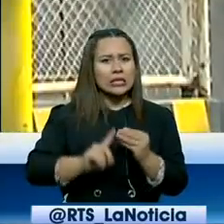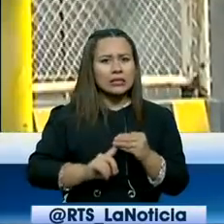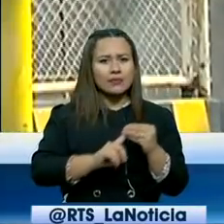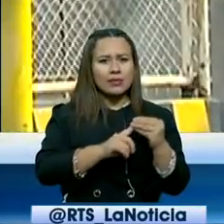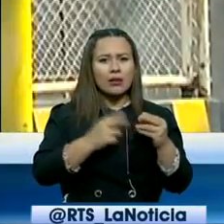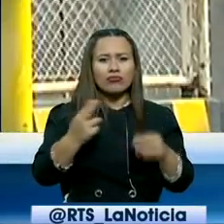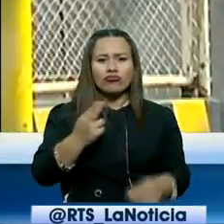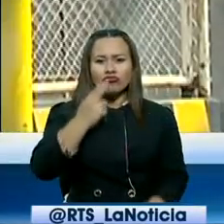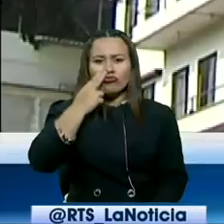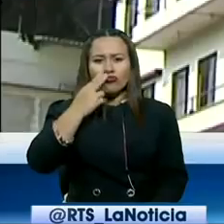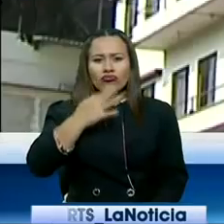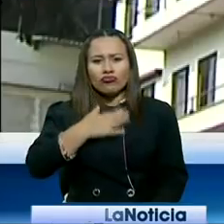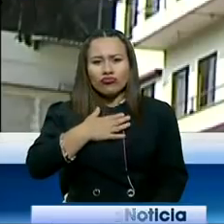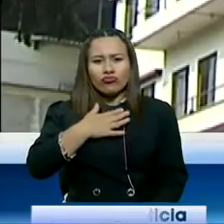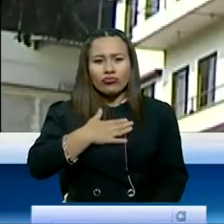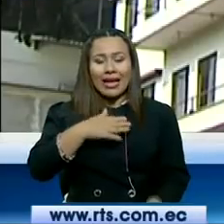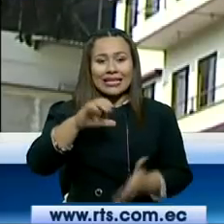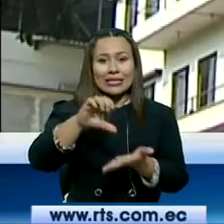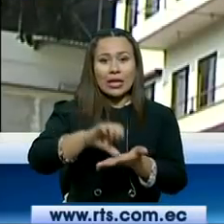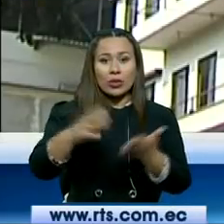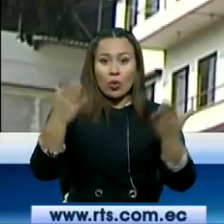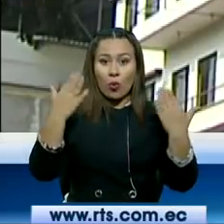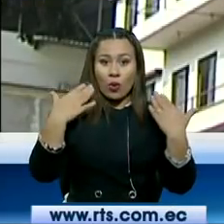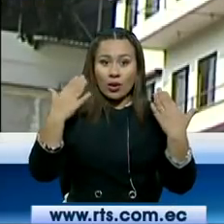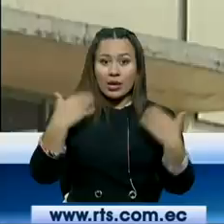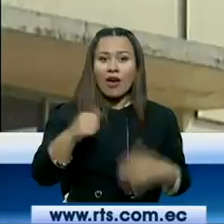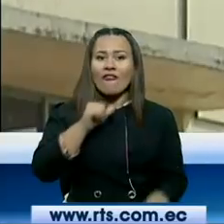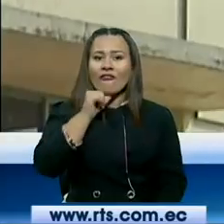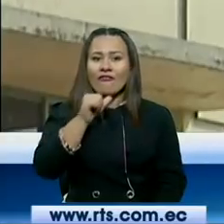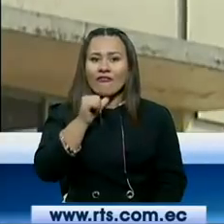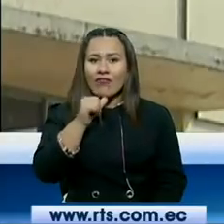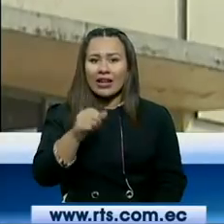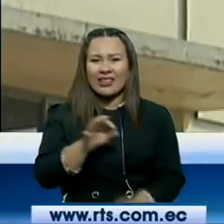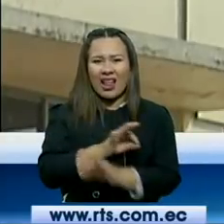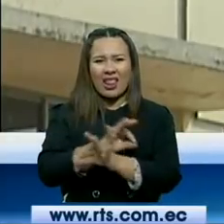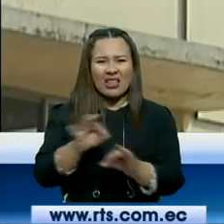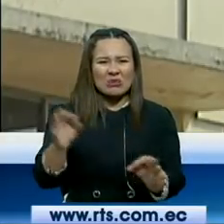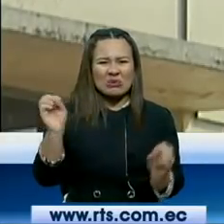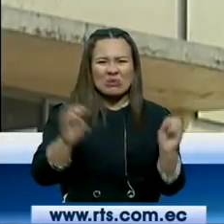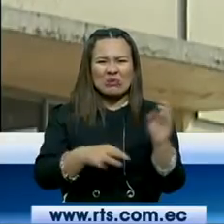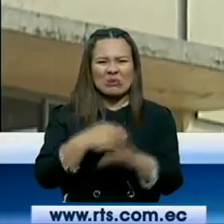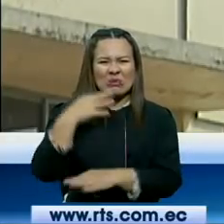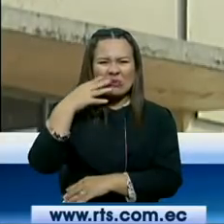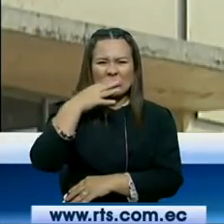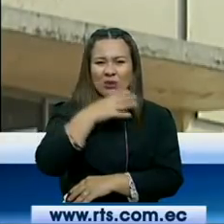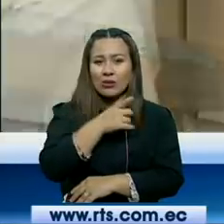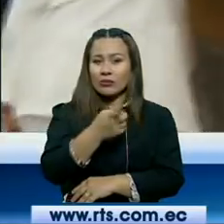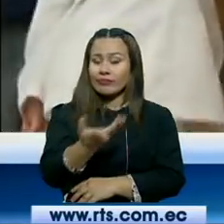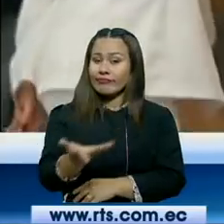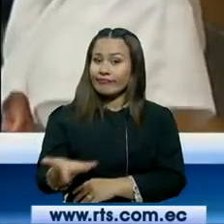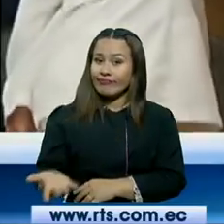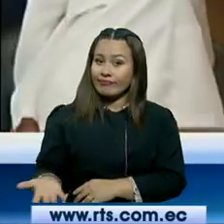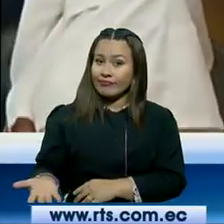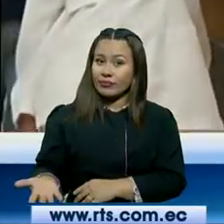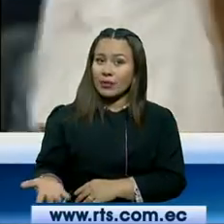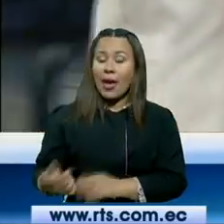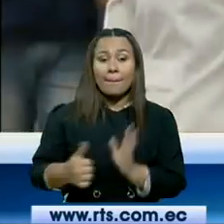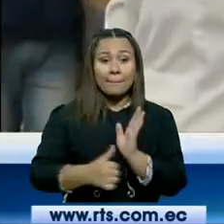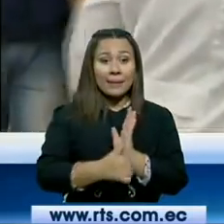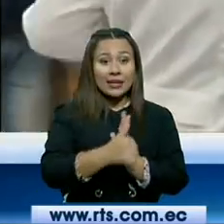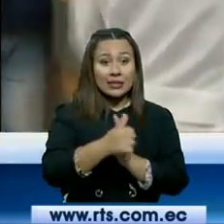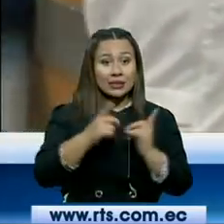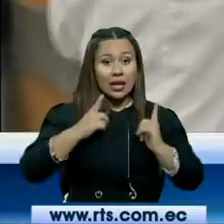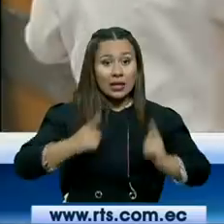neumología, ubicado en el centro de Guayaquil, por falta de asepsia y las mínimas condiciones sanitarias, la ministra de